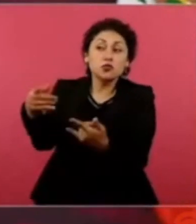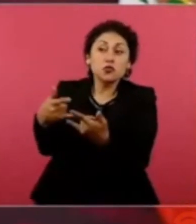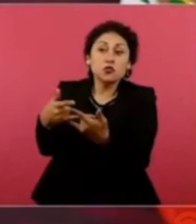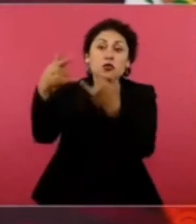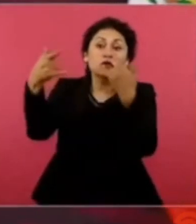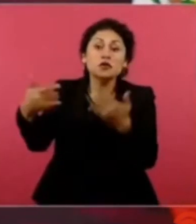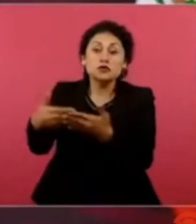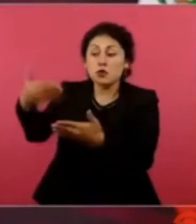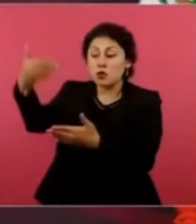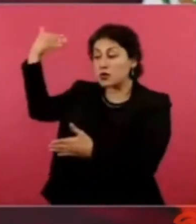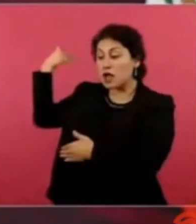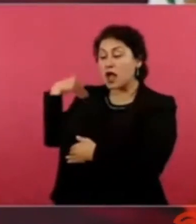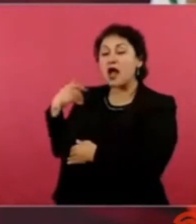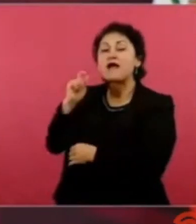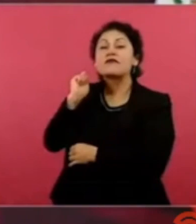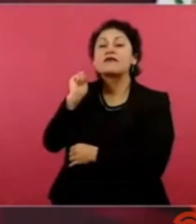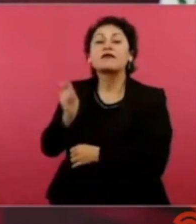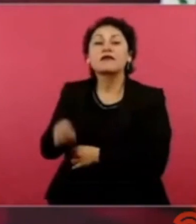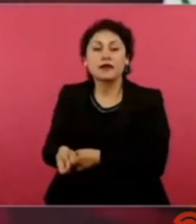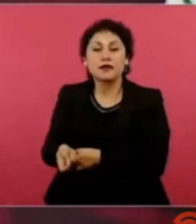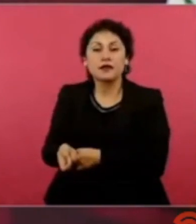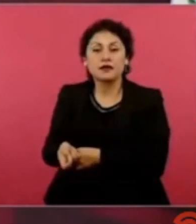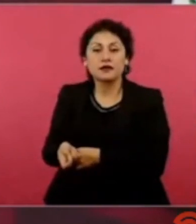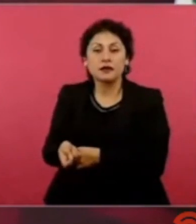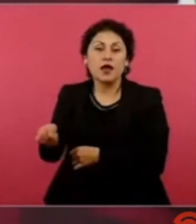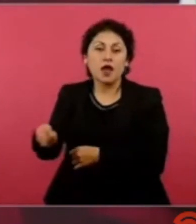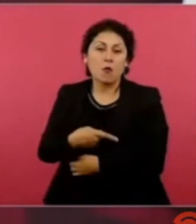toda la riqueza mala vida que han acumulado.